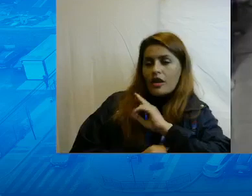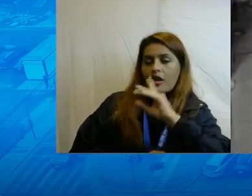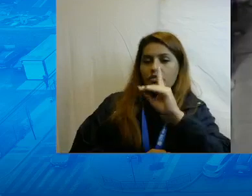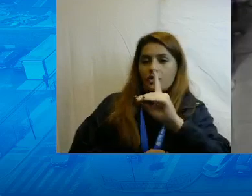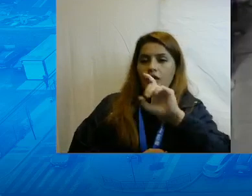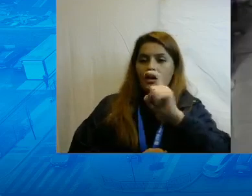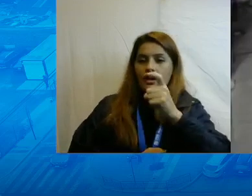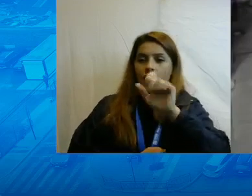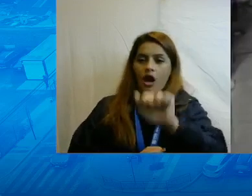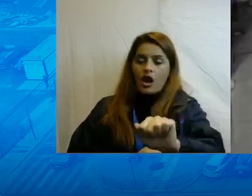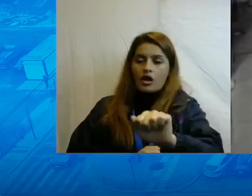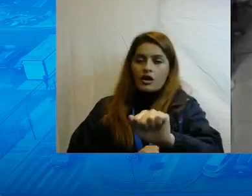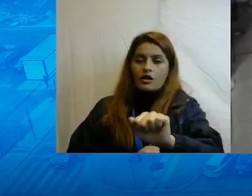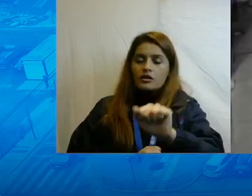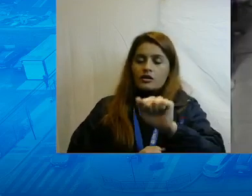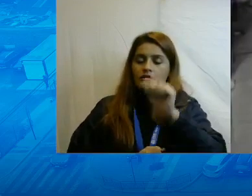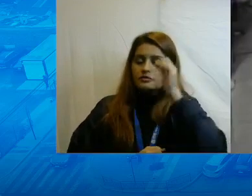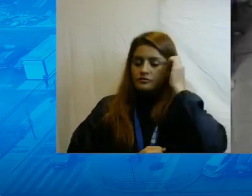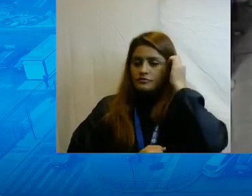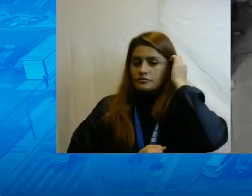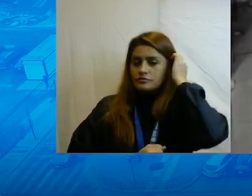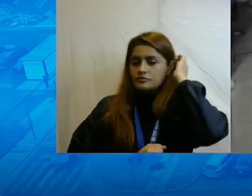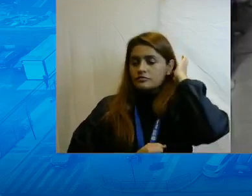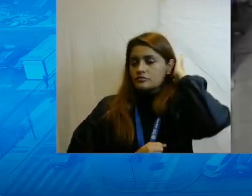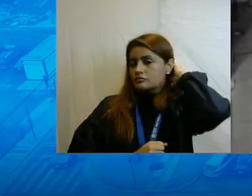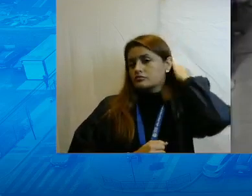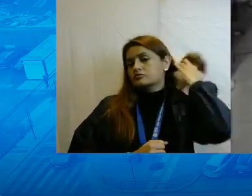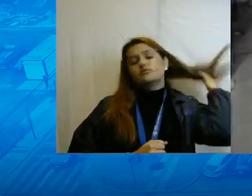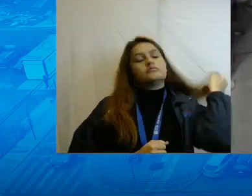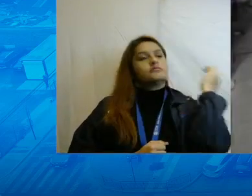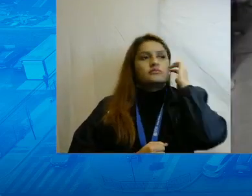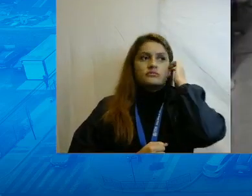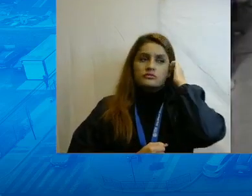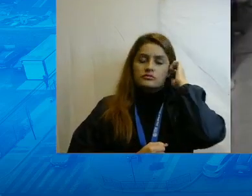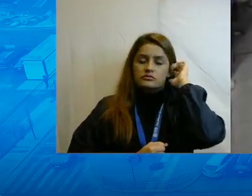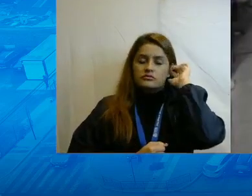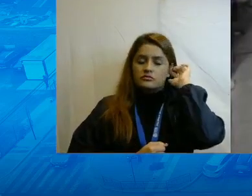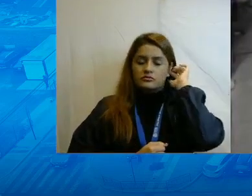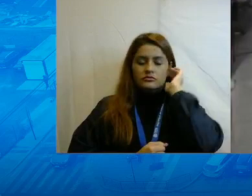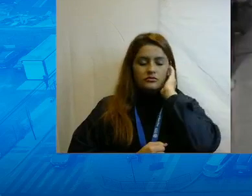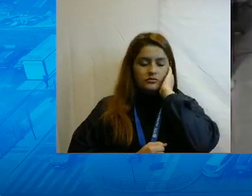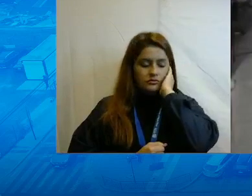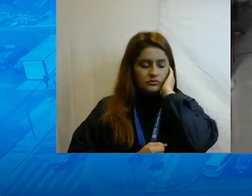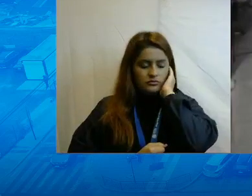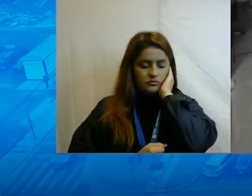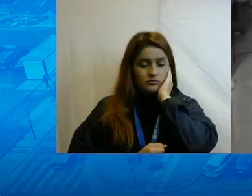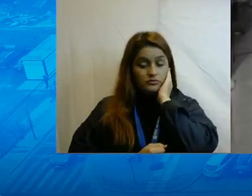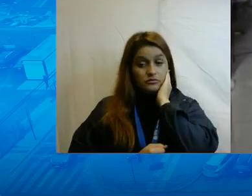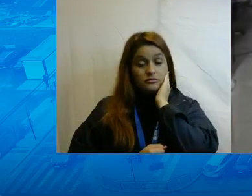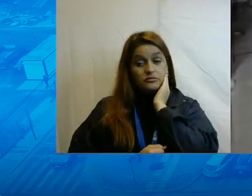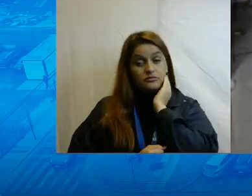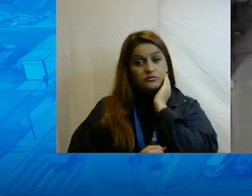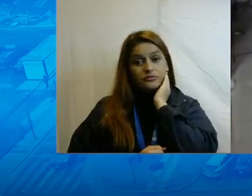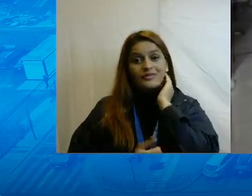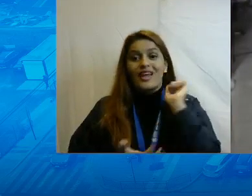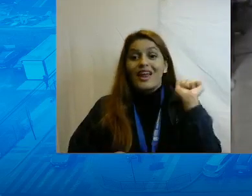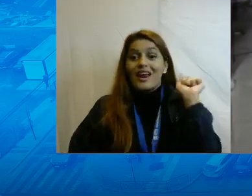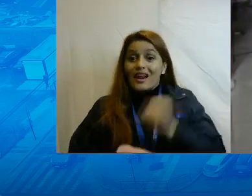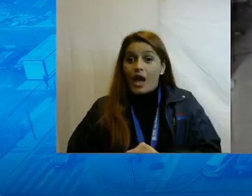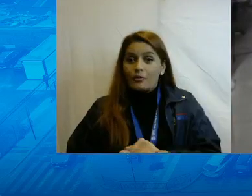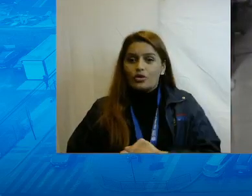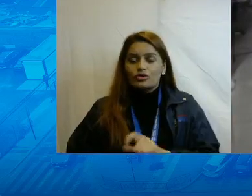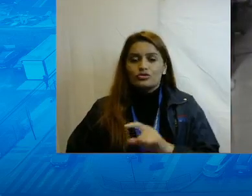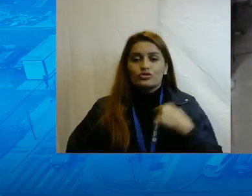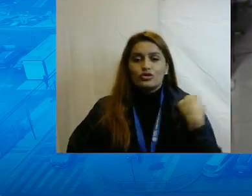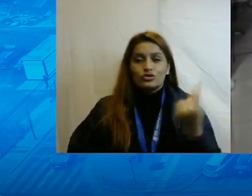Carlos Núñez, a propósito de las observaciones que hace respecto de los reclamos que hicimos ver tanto el